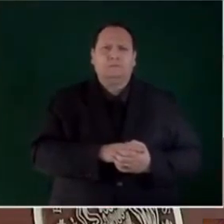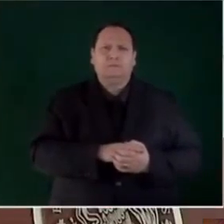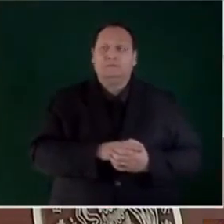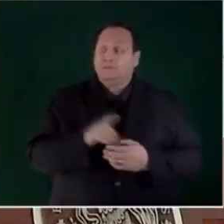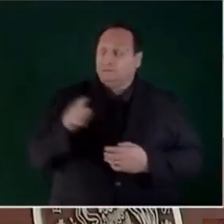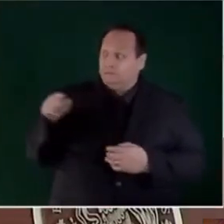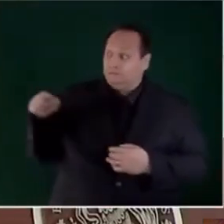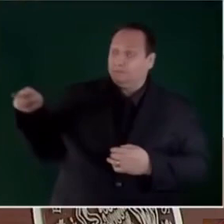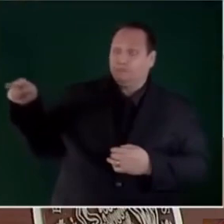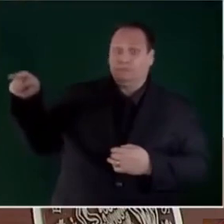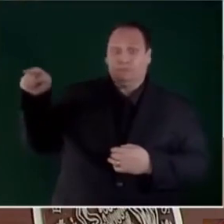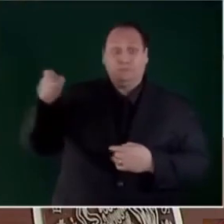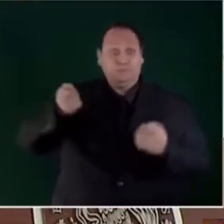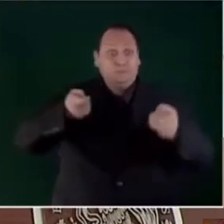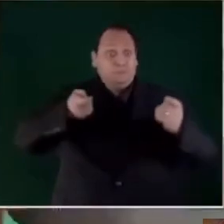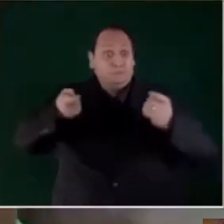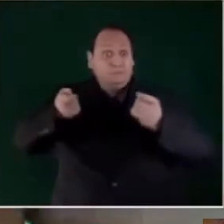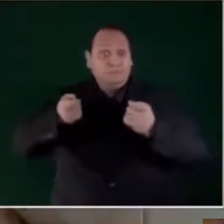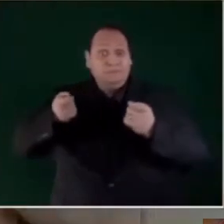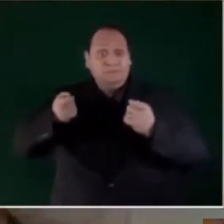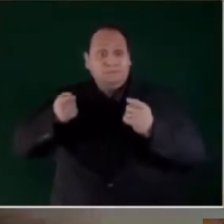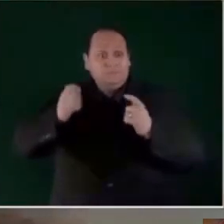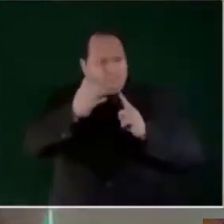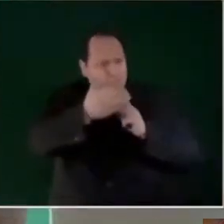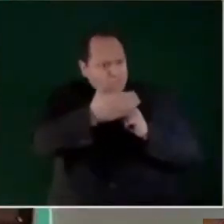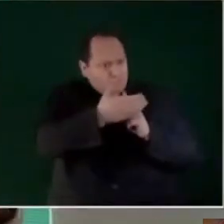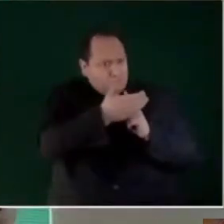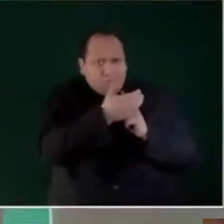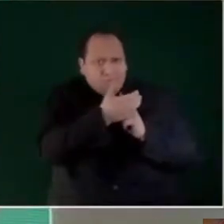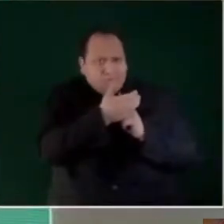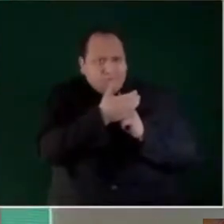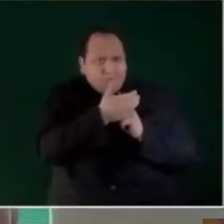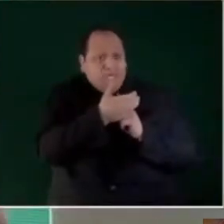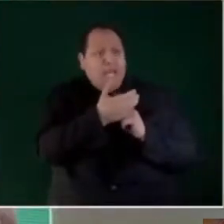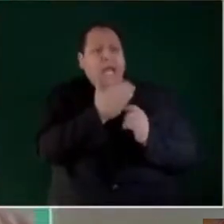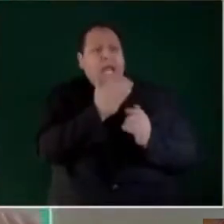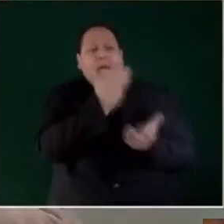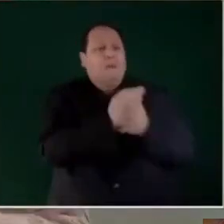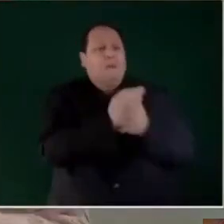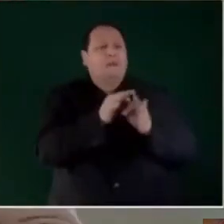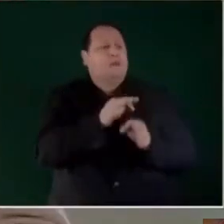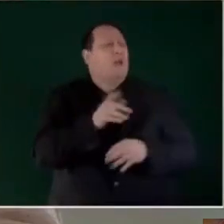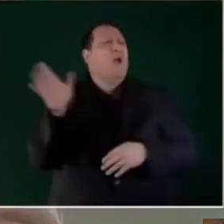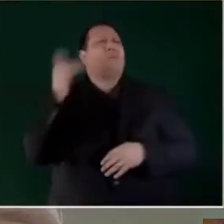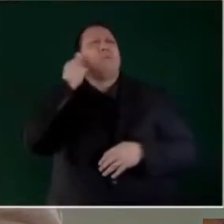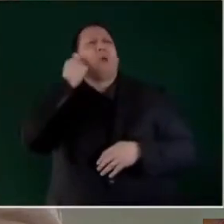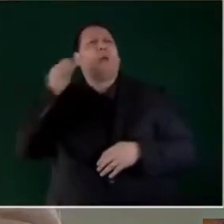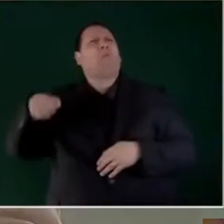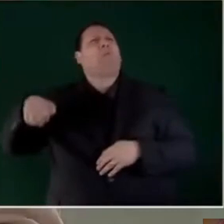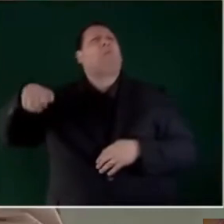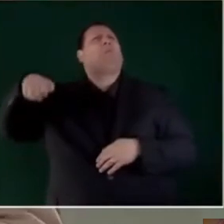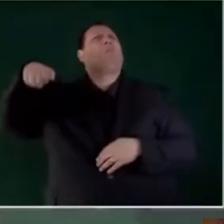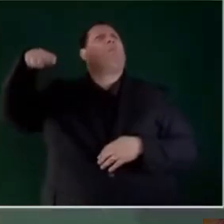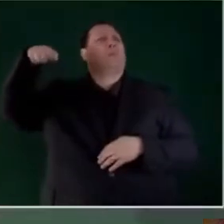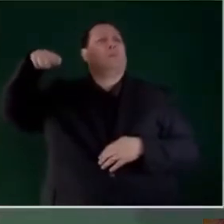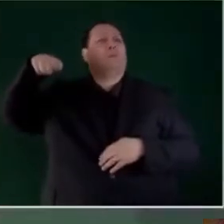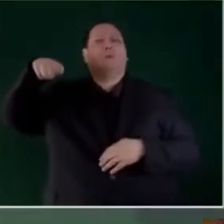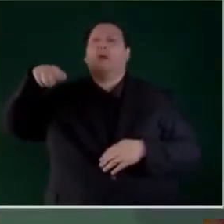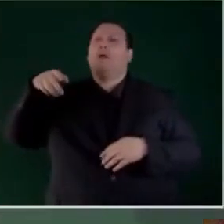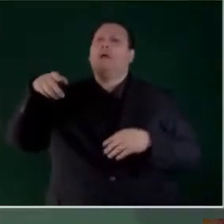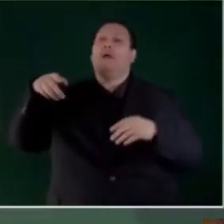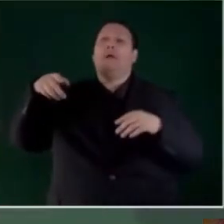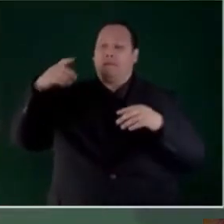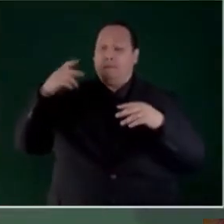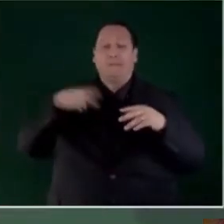Los dirigentes que deberían de defender a los trabajadores, ofreciéndonos a cambio de prebendas